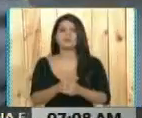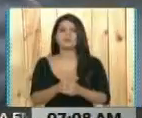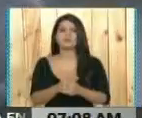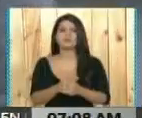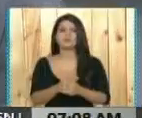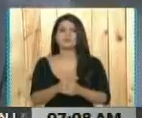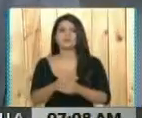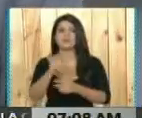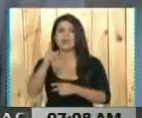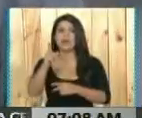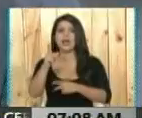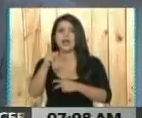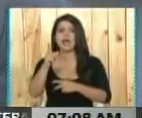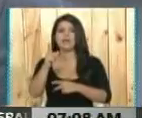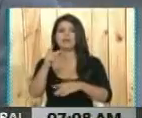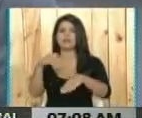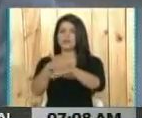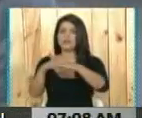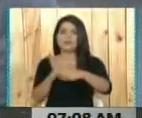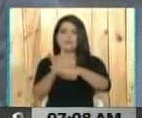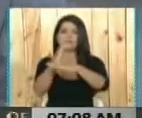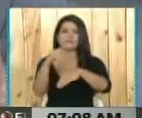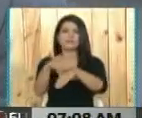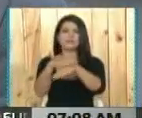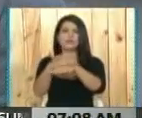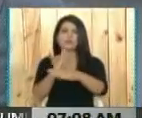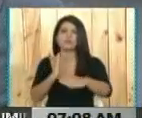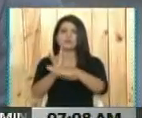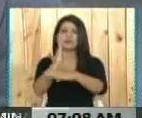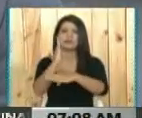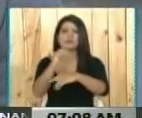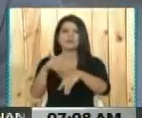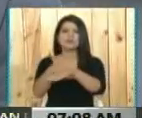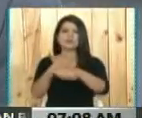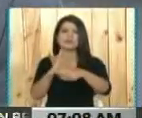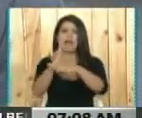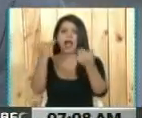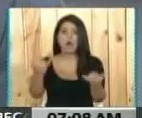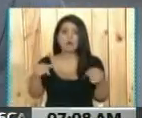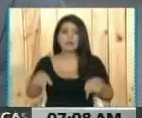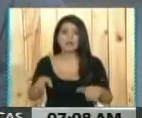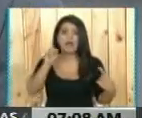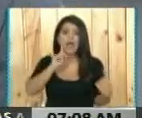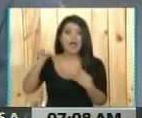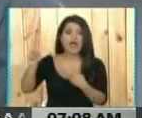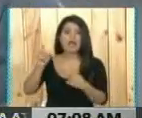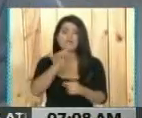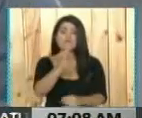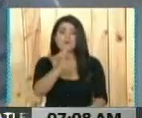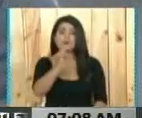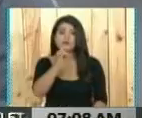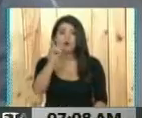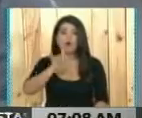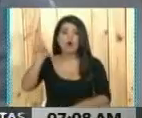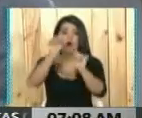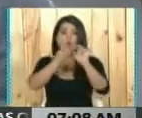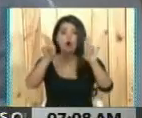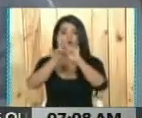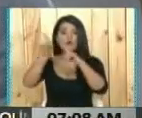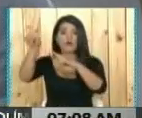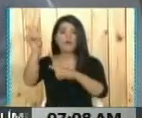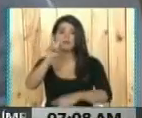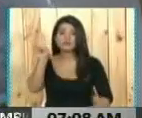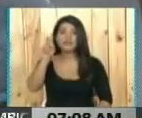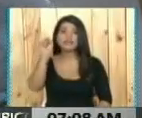tenía. Porque a esta hora, discúlpeme que tenemos que interrumpirlo, porque a esta hora se está produciendo información en la ONU donde Venezuela